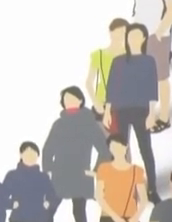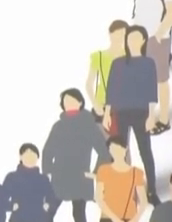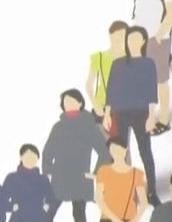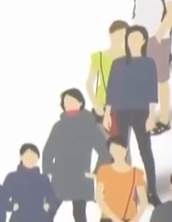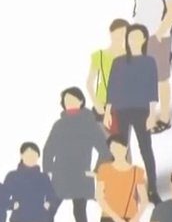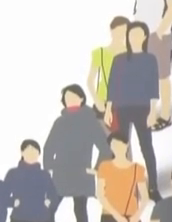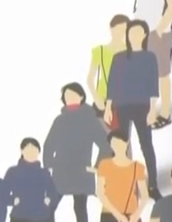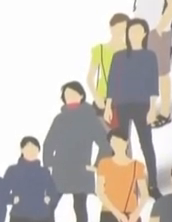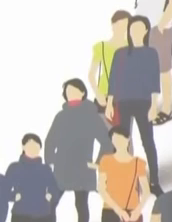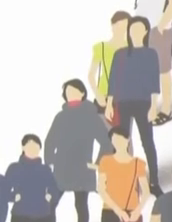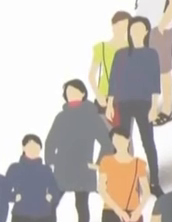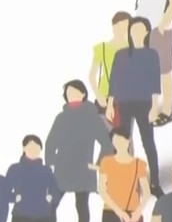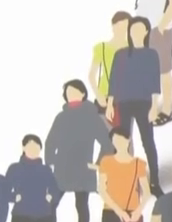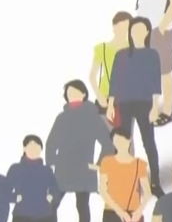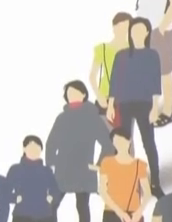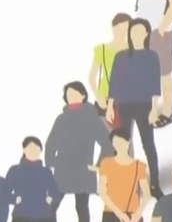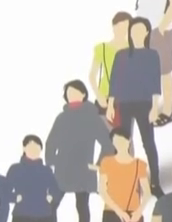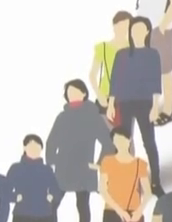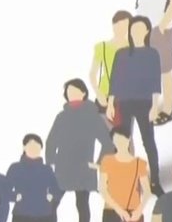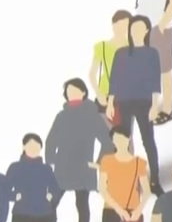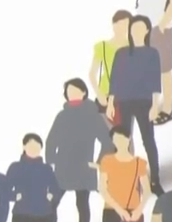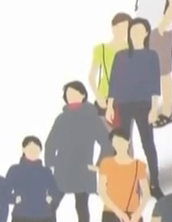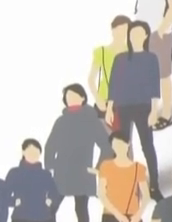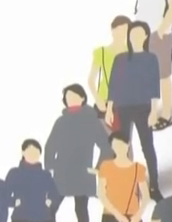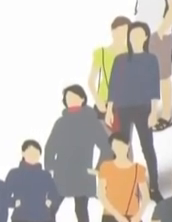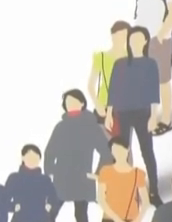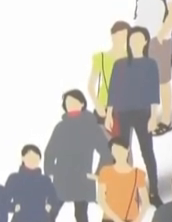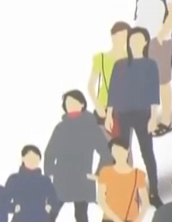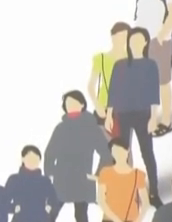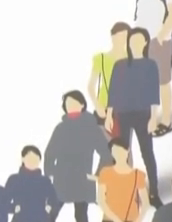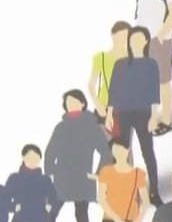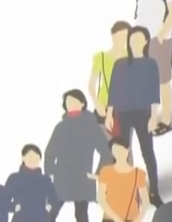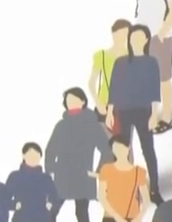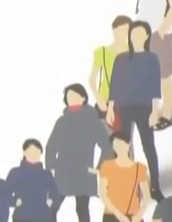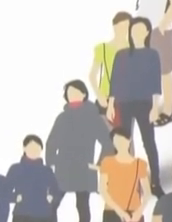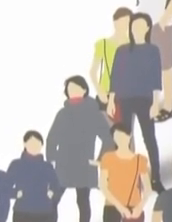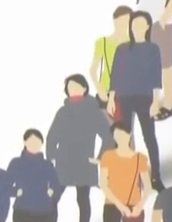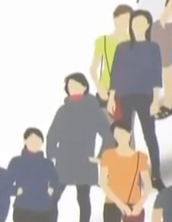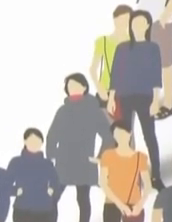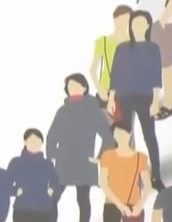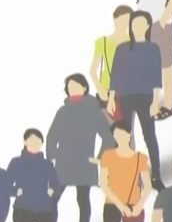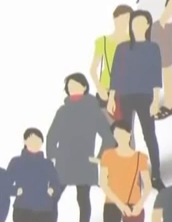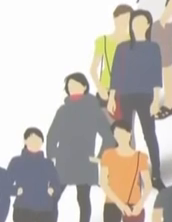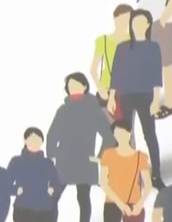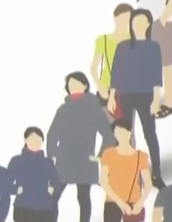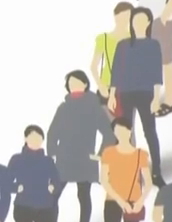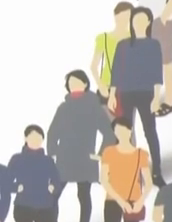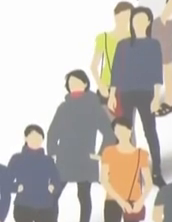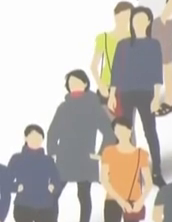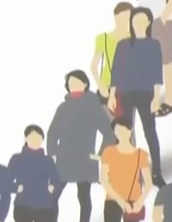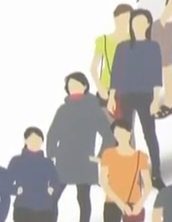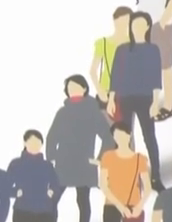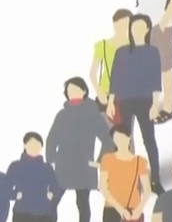por tu aliento, por tu cariño con esta ciudad, con esta provincia. Querido ministro de Agricultura, ya lo he dicho anteriormente, estamos